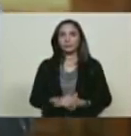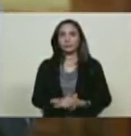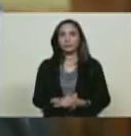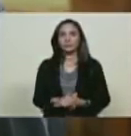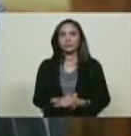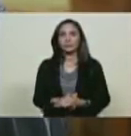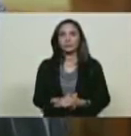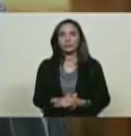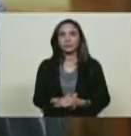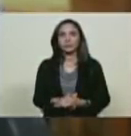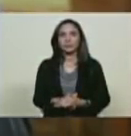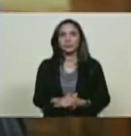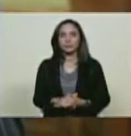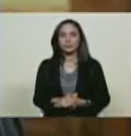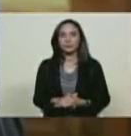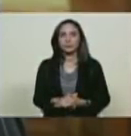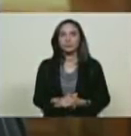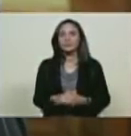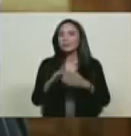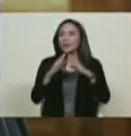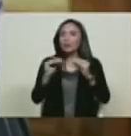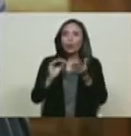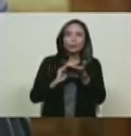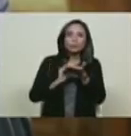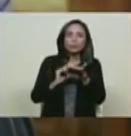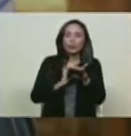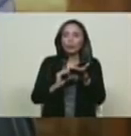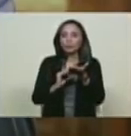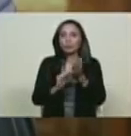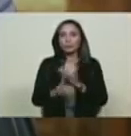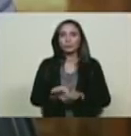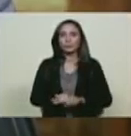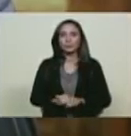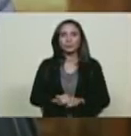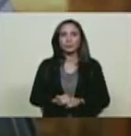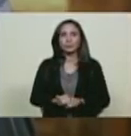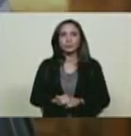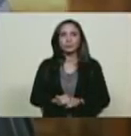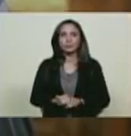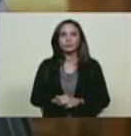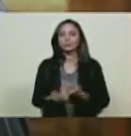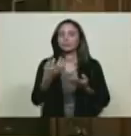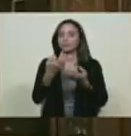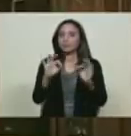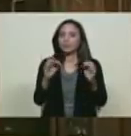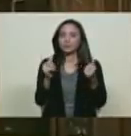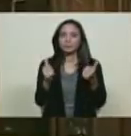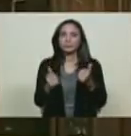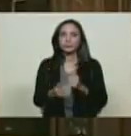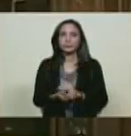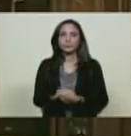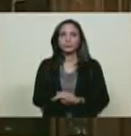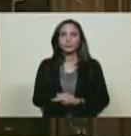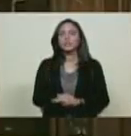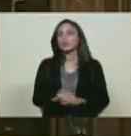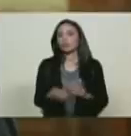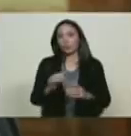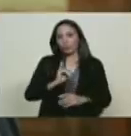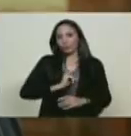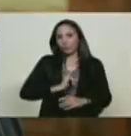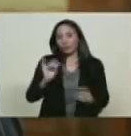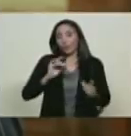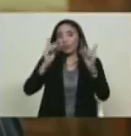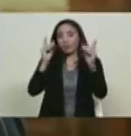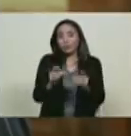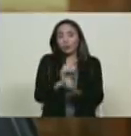allí evitando todo tipo de influencia externa. Correcto. Somos soberanos en nuestras